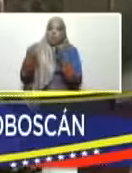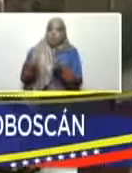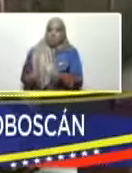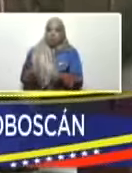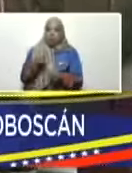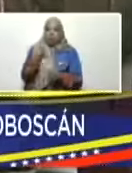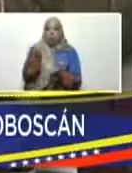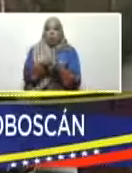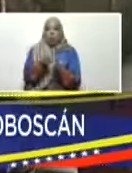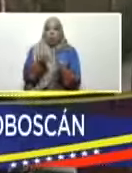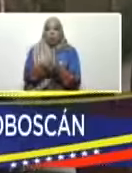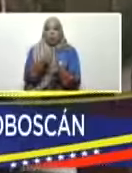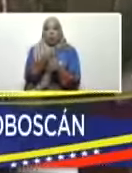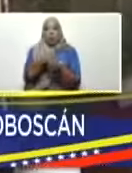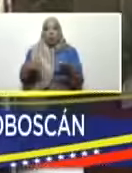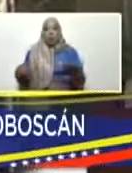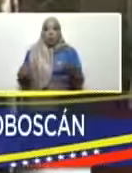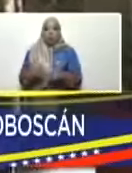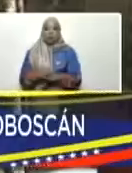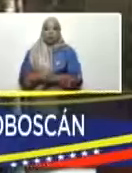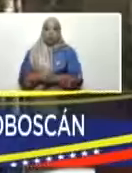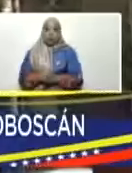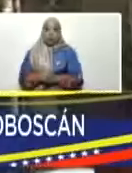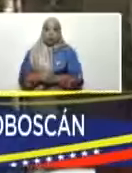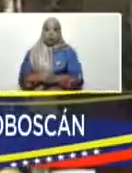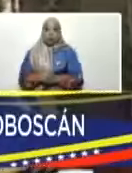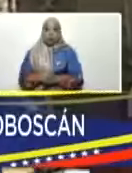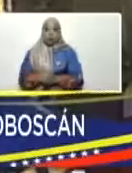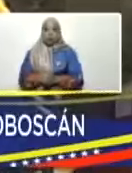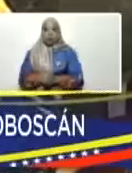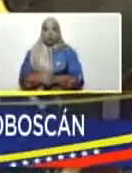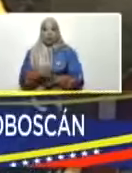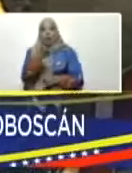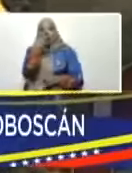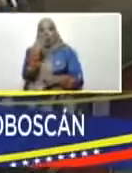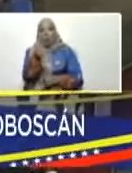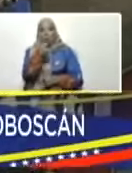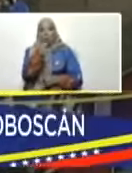una inversión garantizada. ¿A buen entendedor?